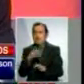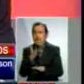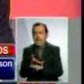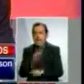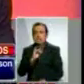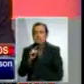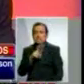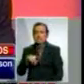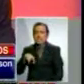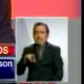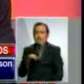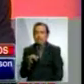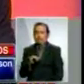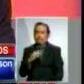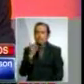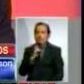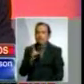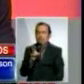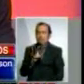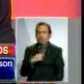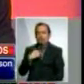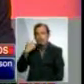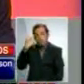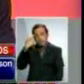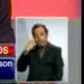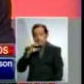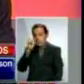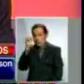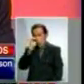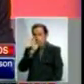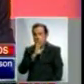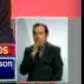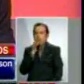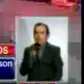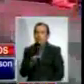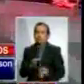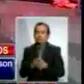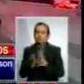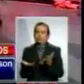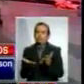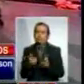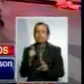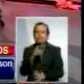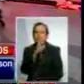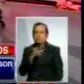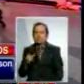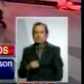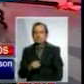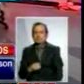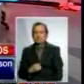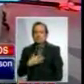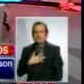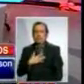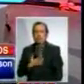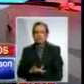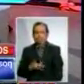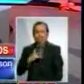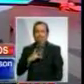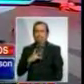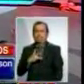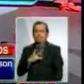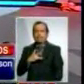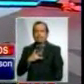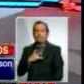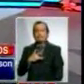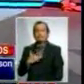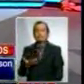por lo tanto no corresponde plateado yo creo que hay mucha gente que en algún sentido se siente legítimamente fería porque considera